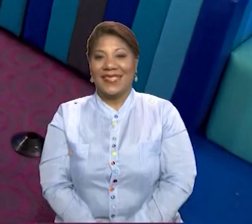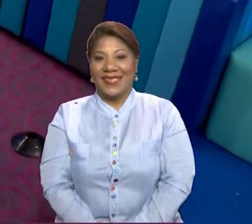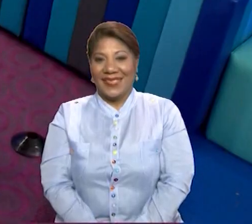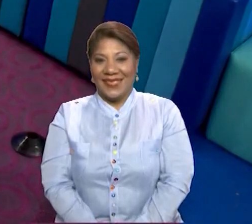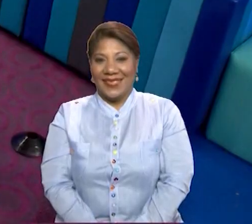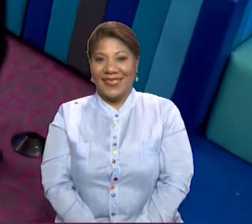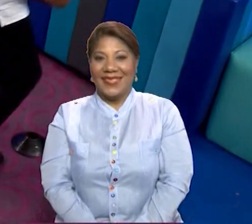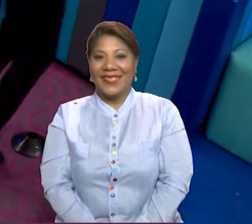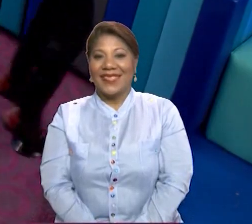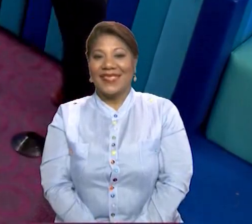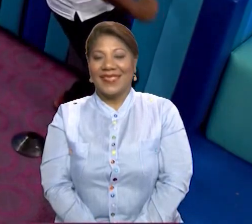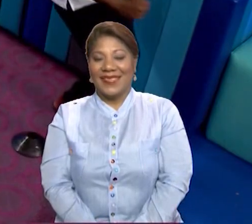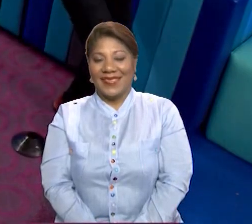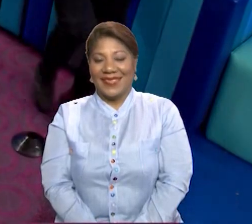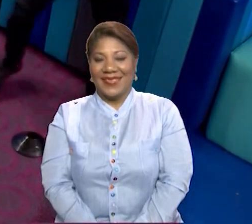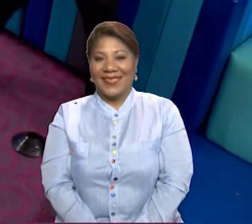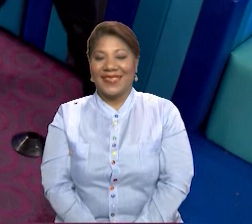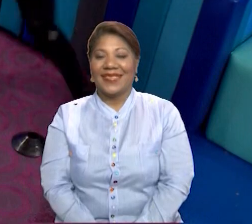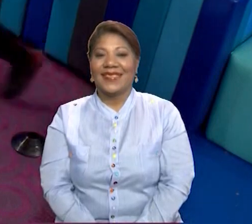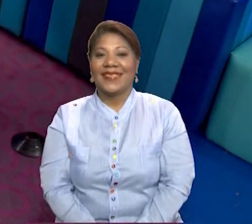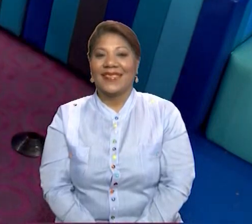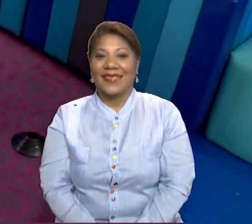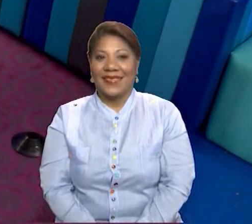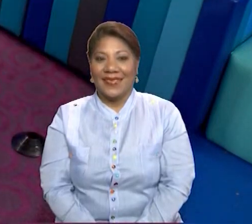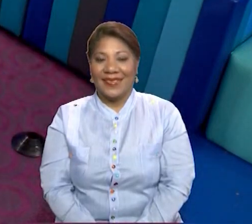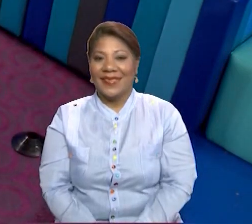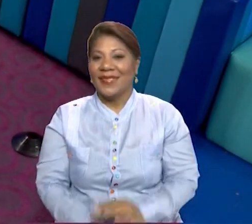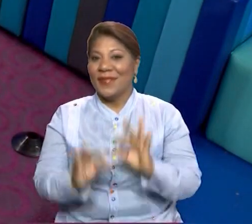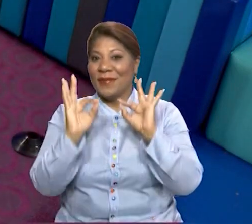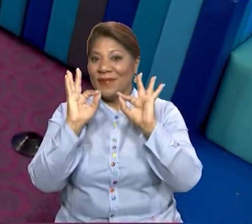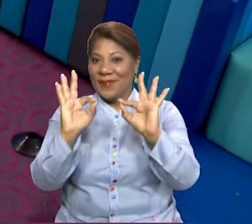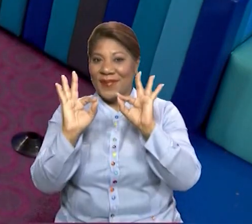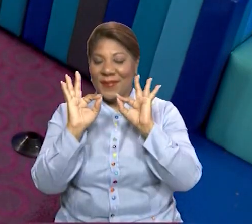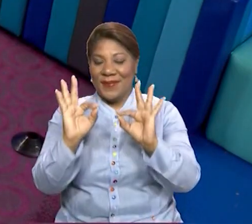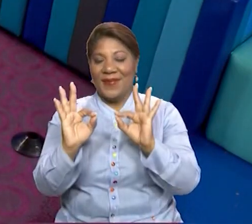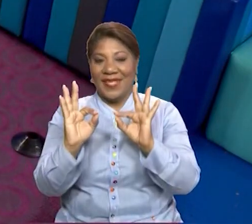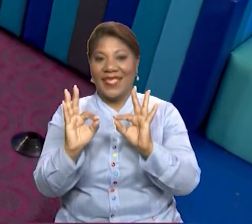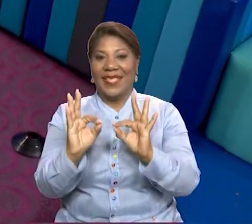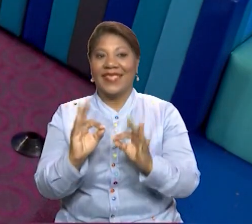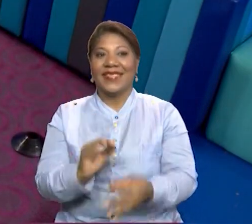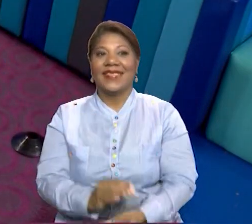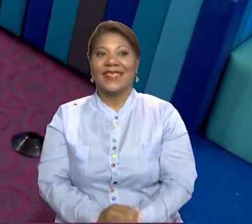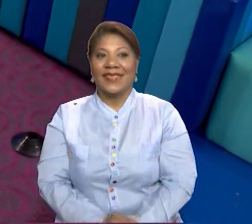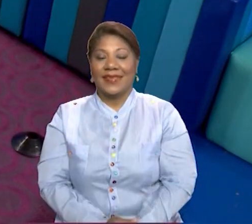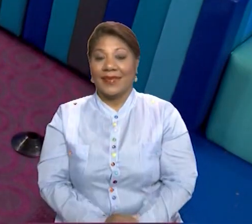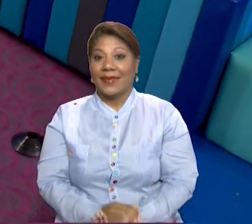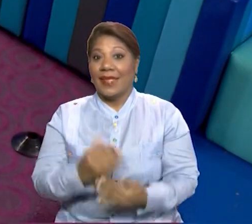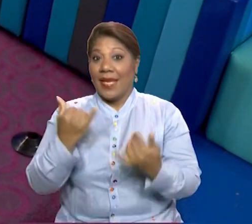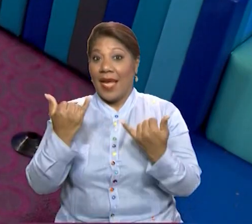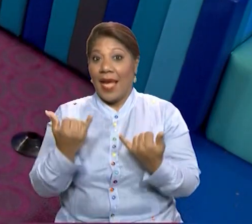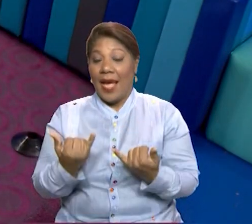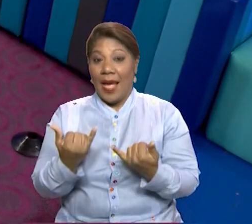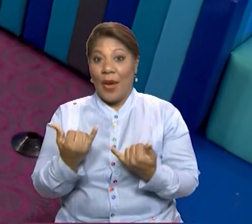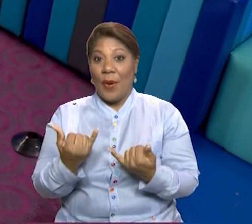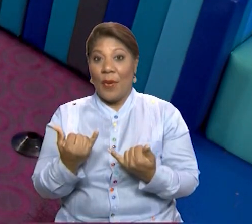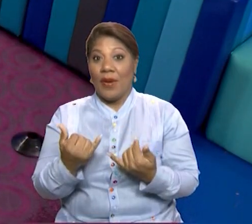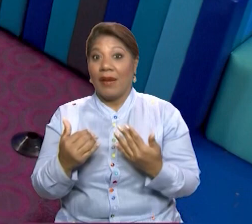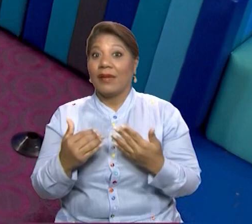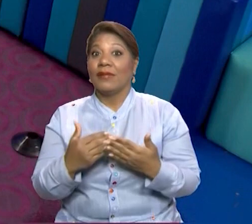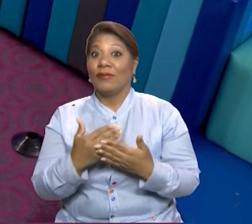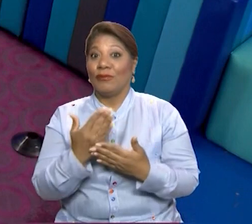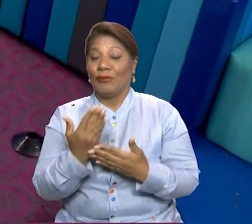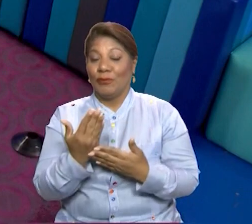2, 3, 4, 5. Excelente, muy bien. Ahora, en el siguiente